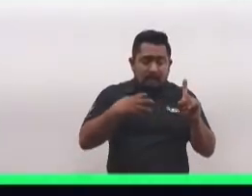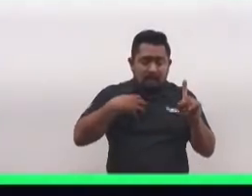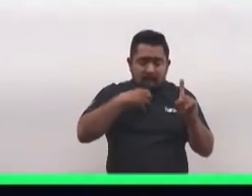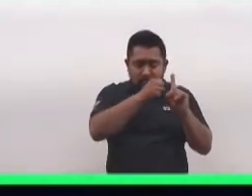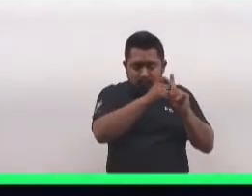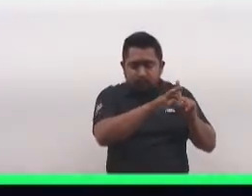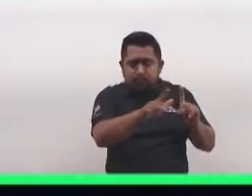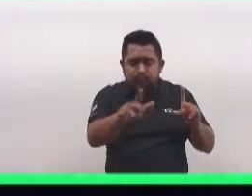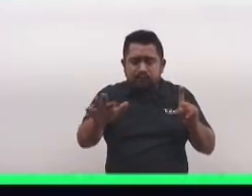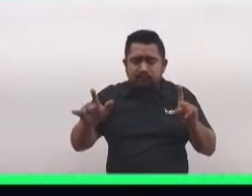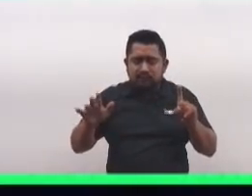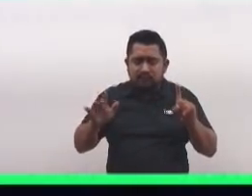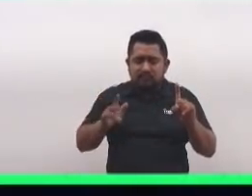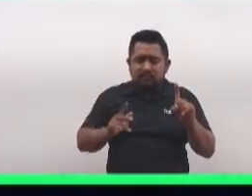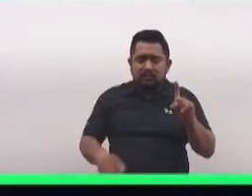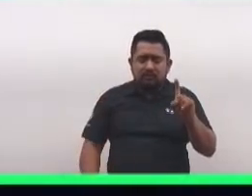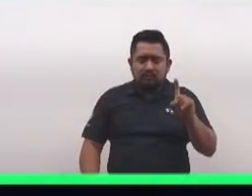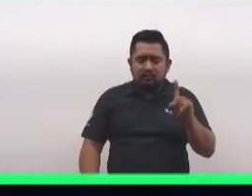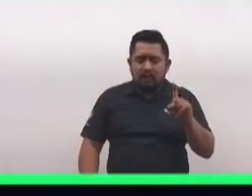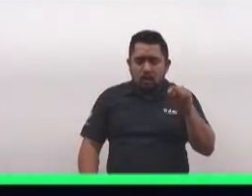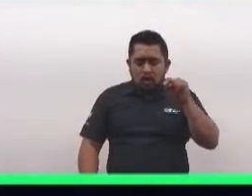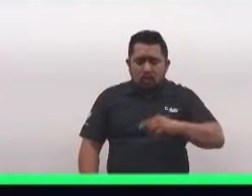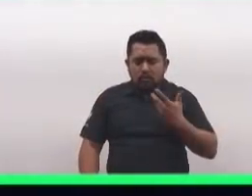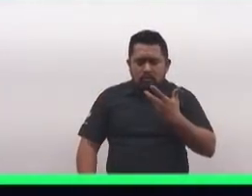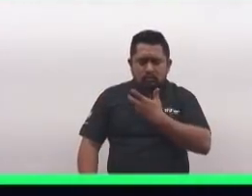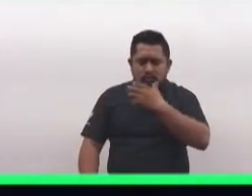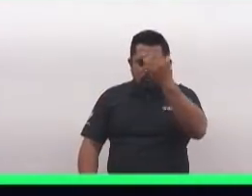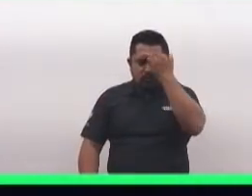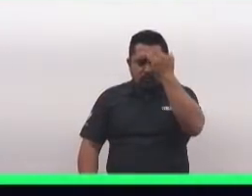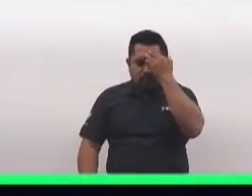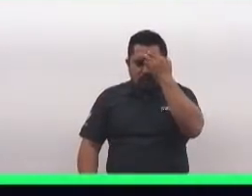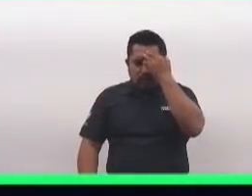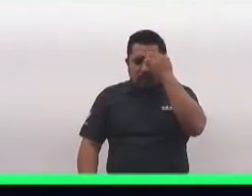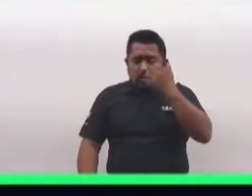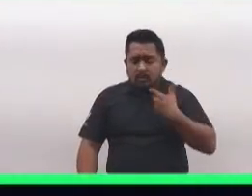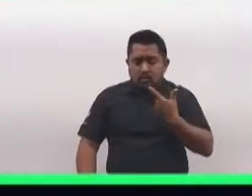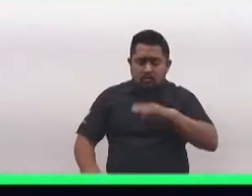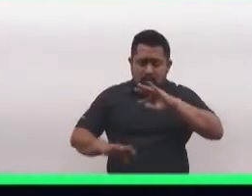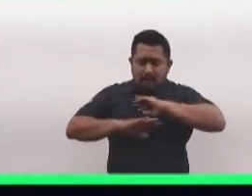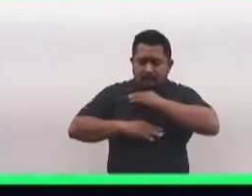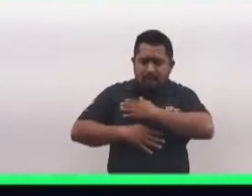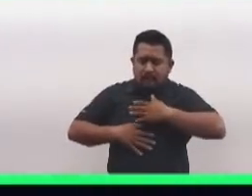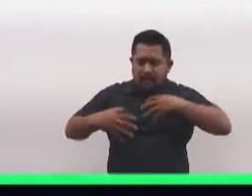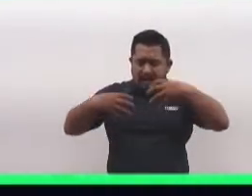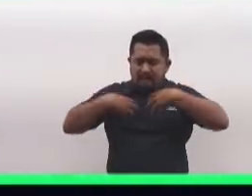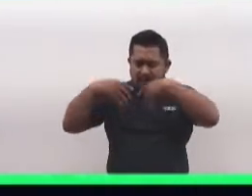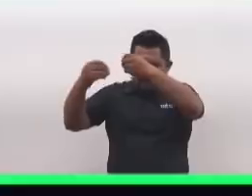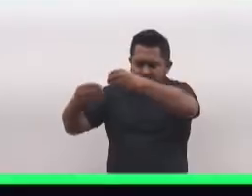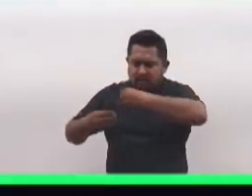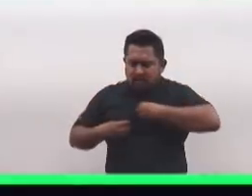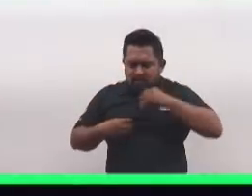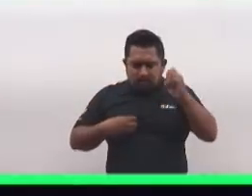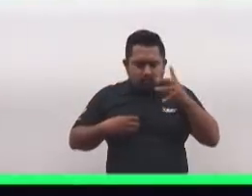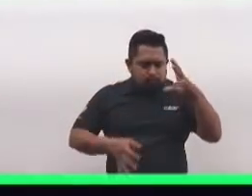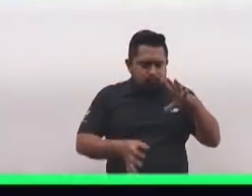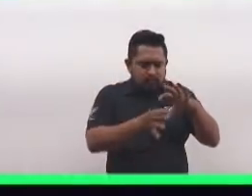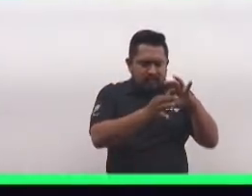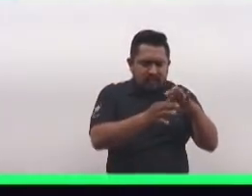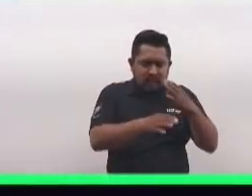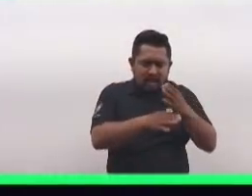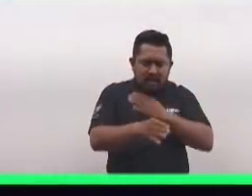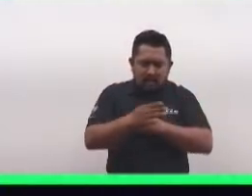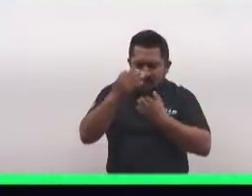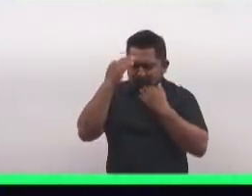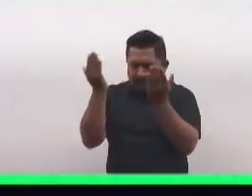era la luz de los hombres el día de hoy seguiremos hablando que para poder disfrutar de la vida que tú nos das en cristo debemos obedecer